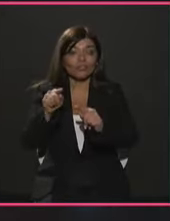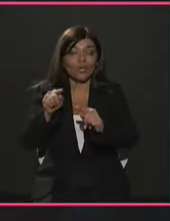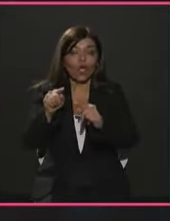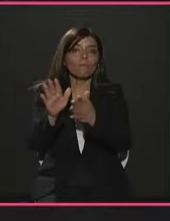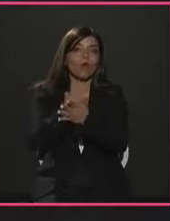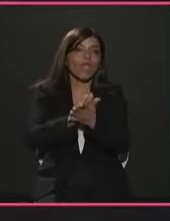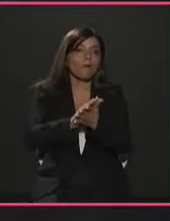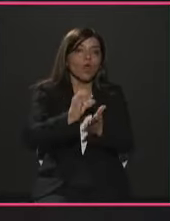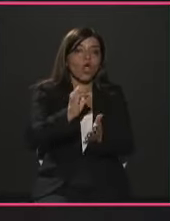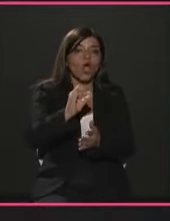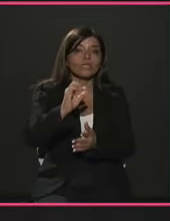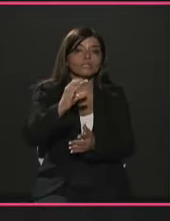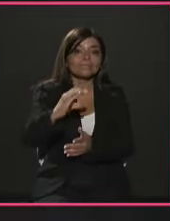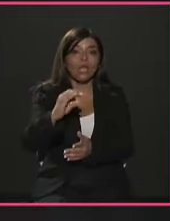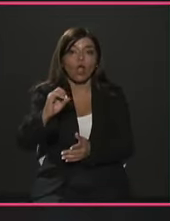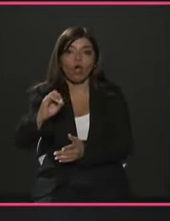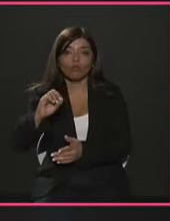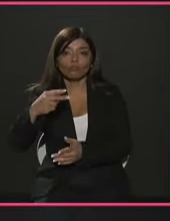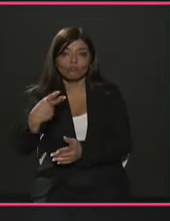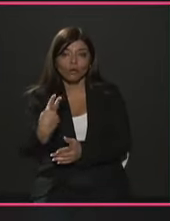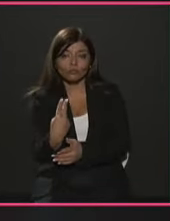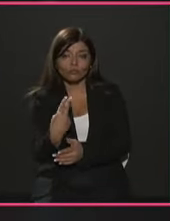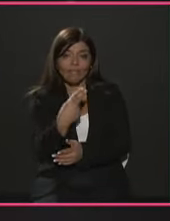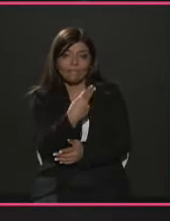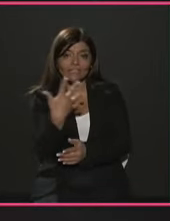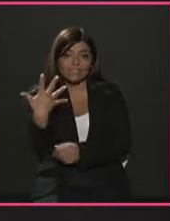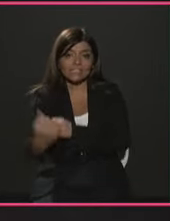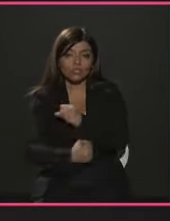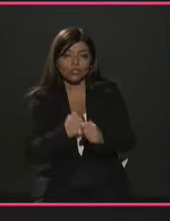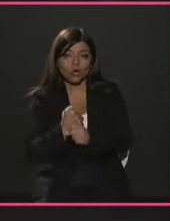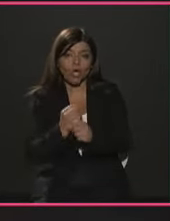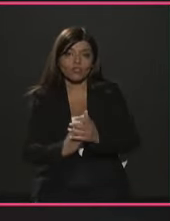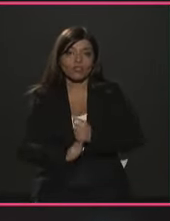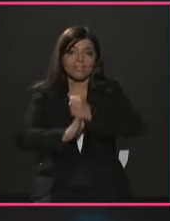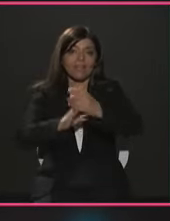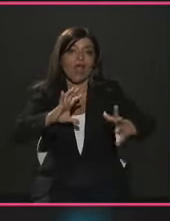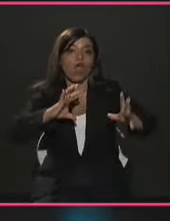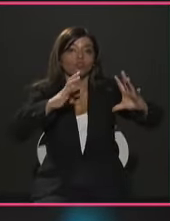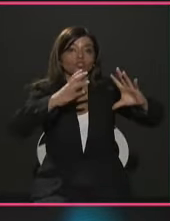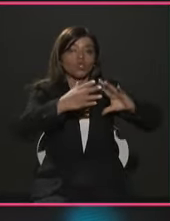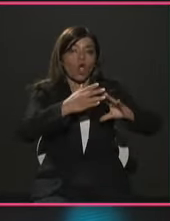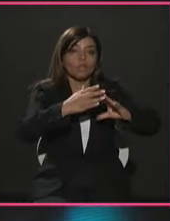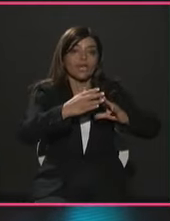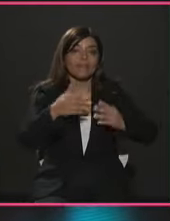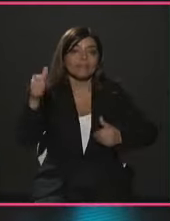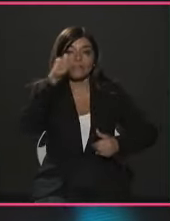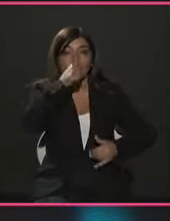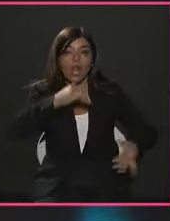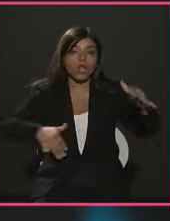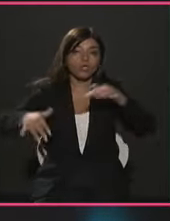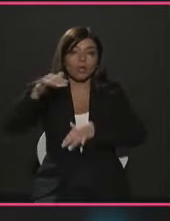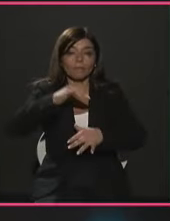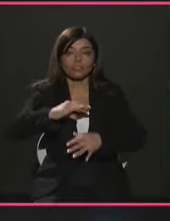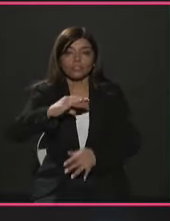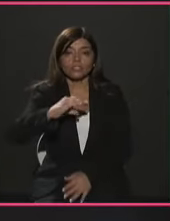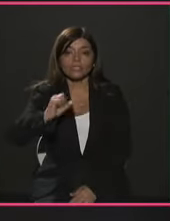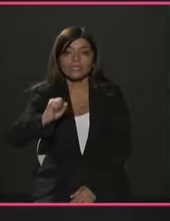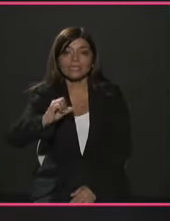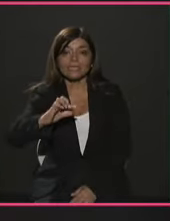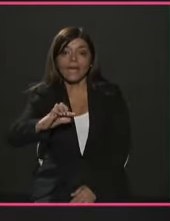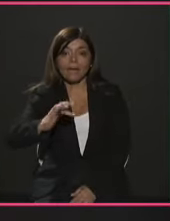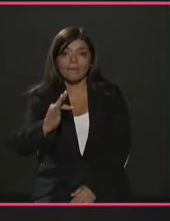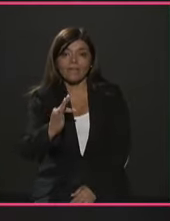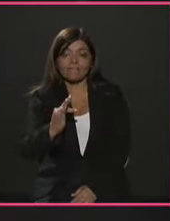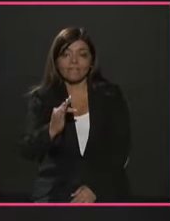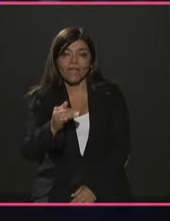CO2 por ejemplo desde hace 25 años lidera el programa global de prevención de la contaminación por metano en la catf y se enfoca en mitigar